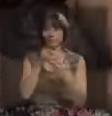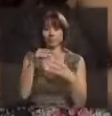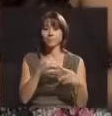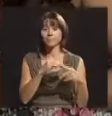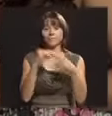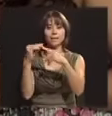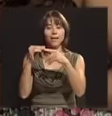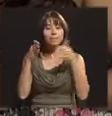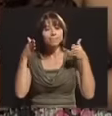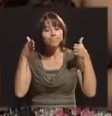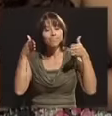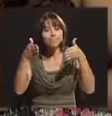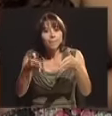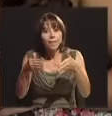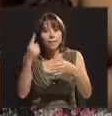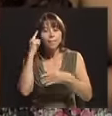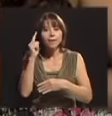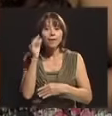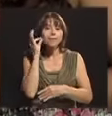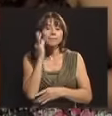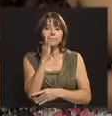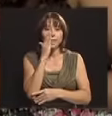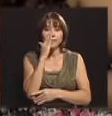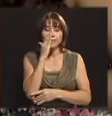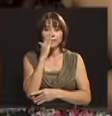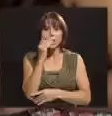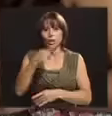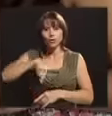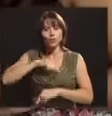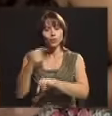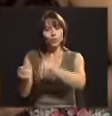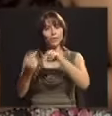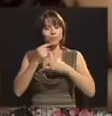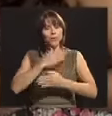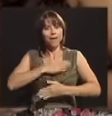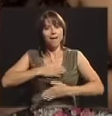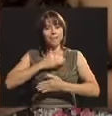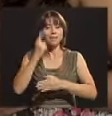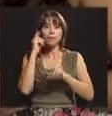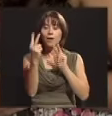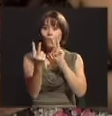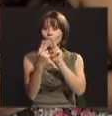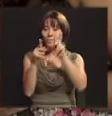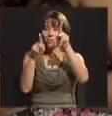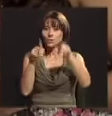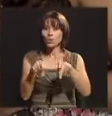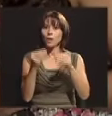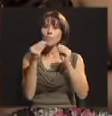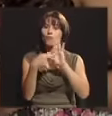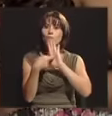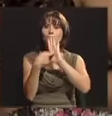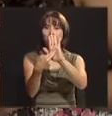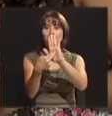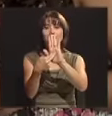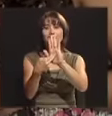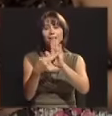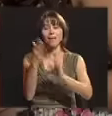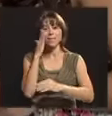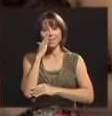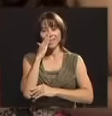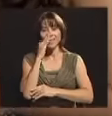en este especial dedicado a todas las madres en nexo nos vinimos hasta Atenas para conocer a un personaje muy representativo de la